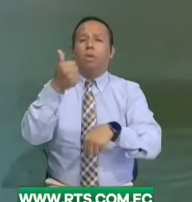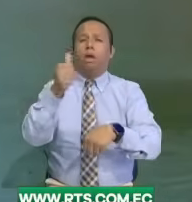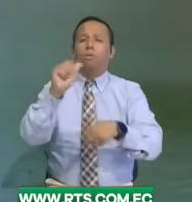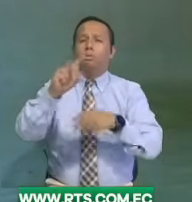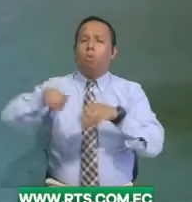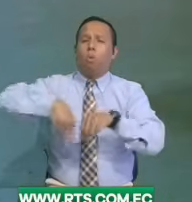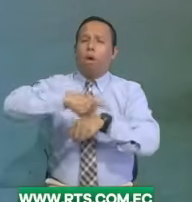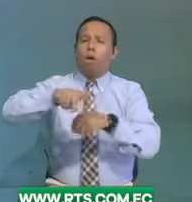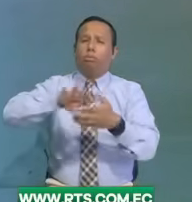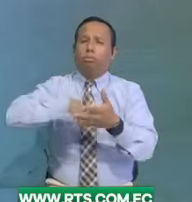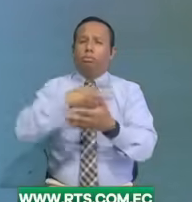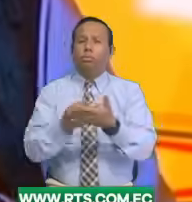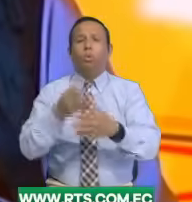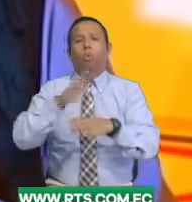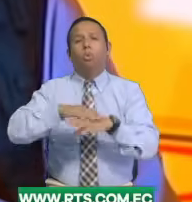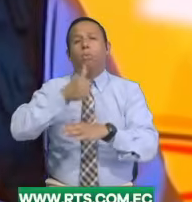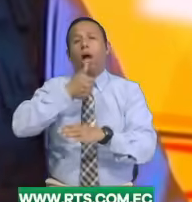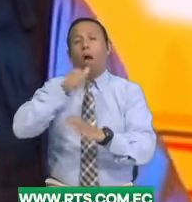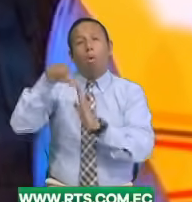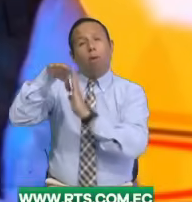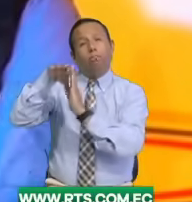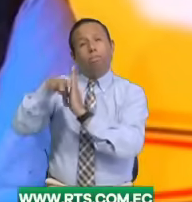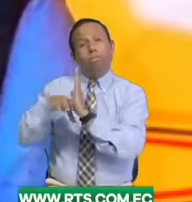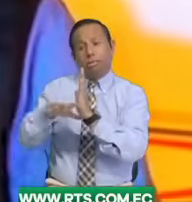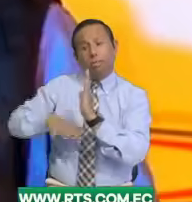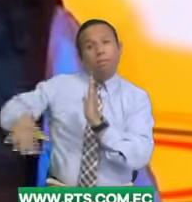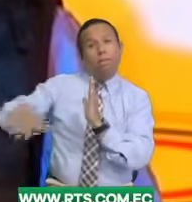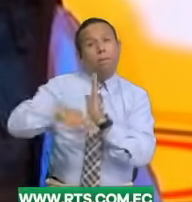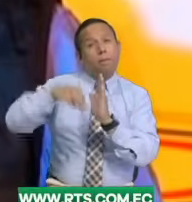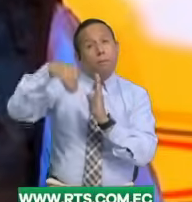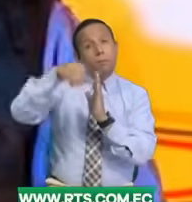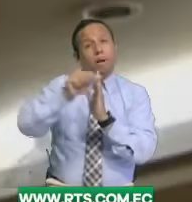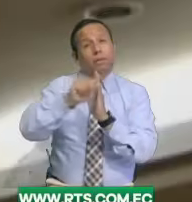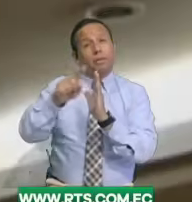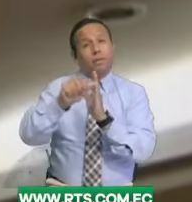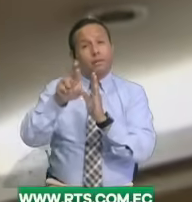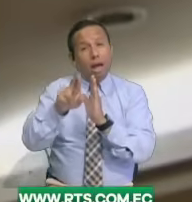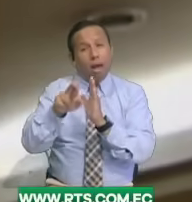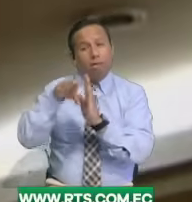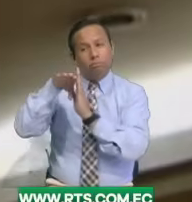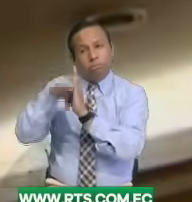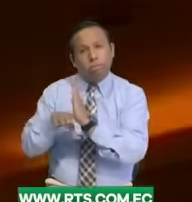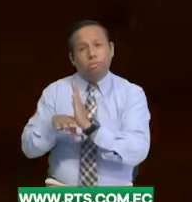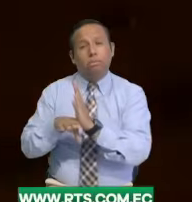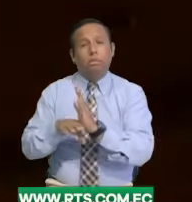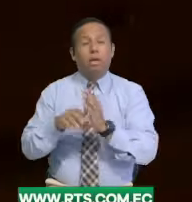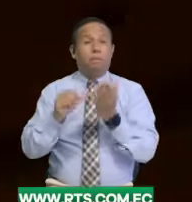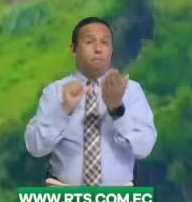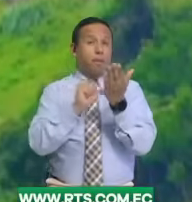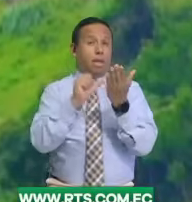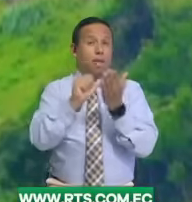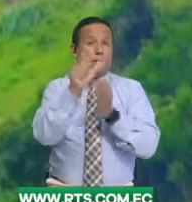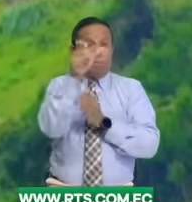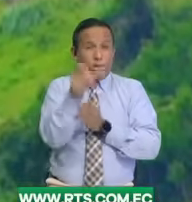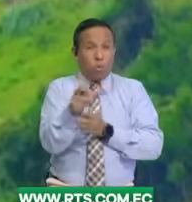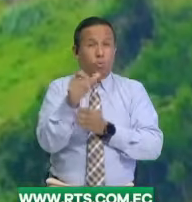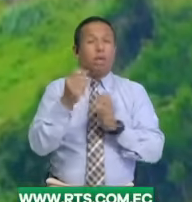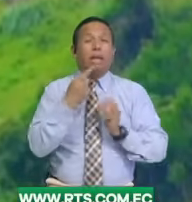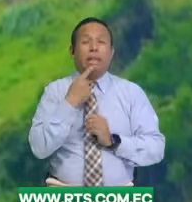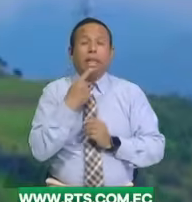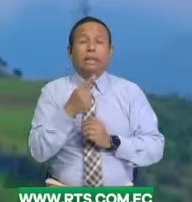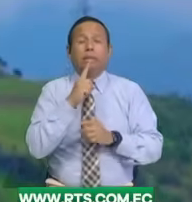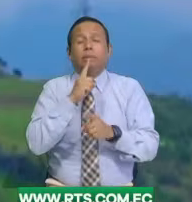central de Masar. El Ministerio de Energía afirmó que esta decisión fue inevitable, pues el sistema